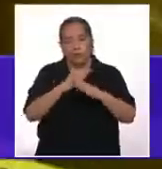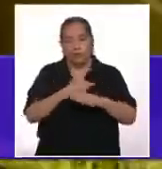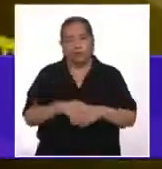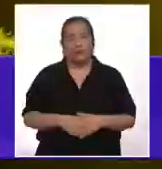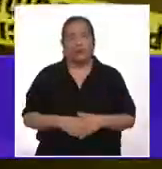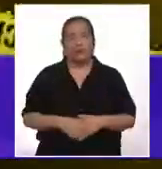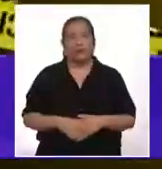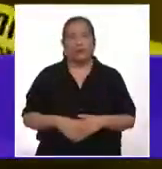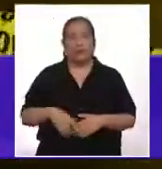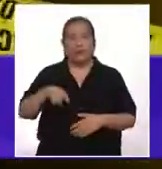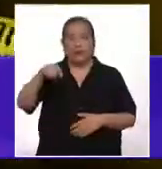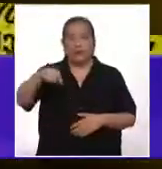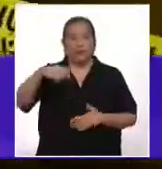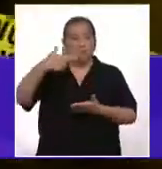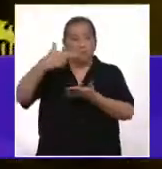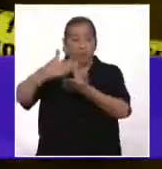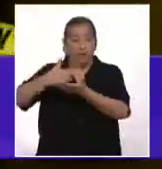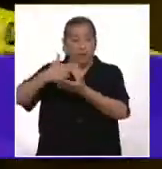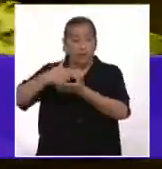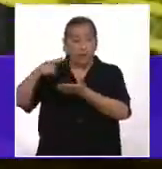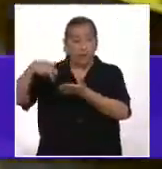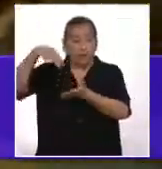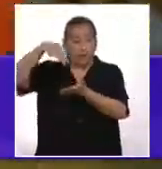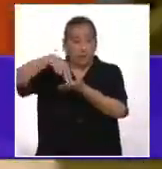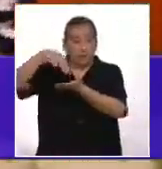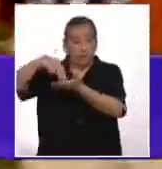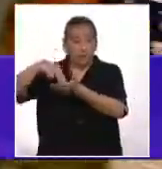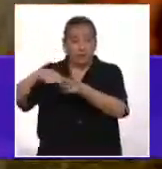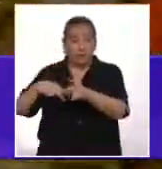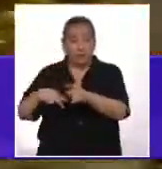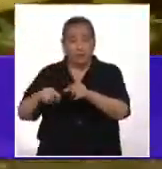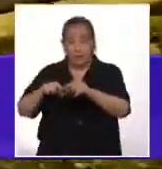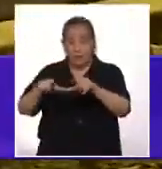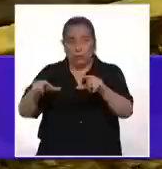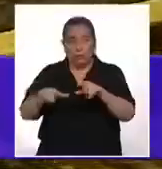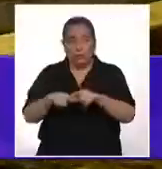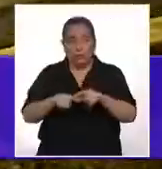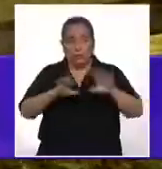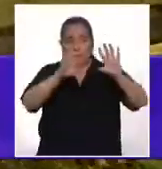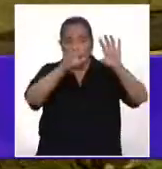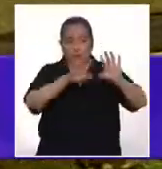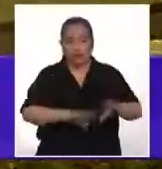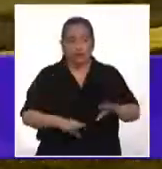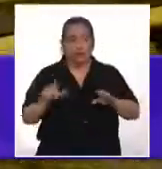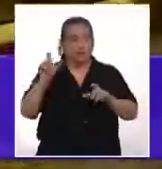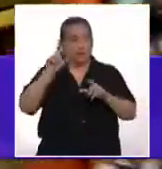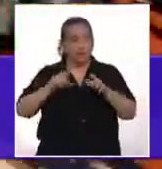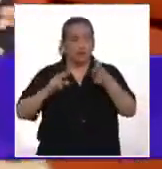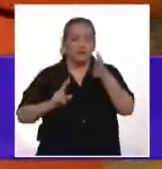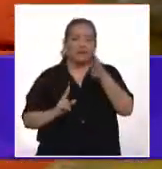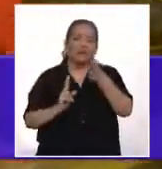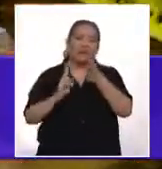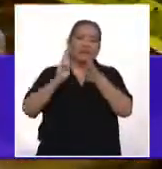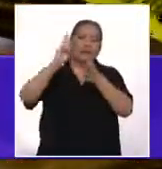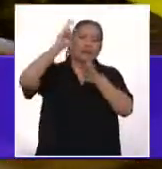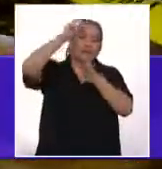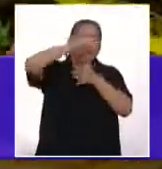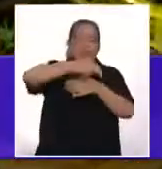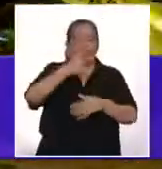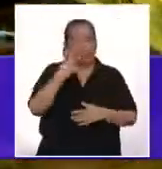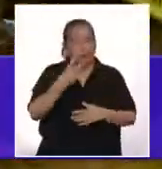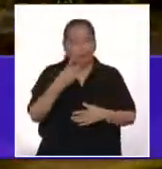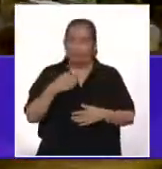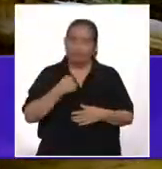del Hospital del Niño se ubica a 100 metros de este espacio, en las barandas que aprovecharon la víctima junto con su acompañante